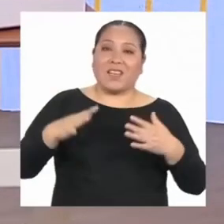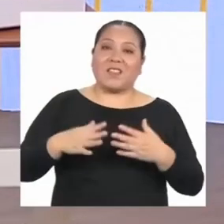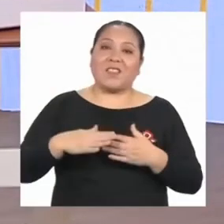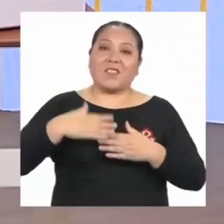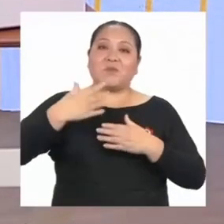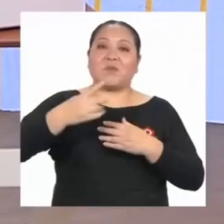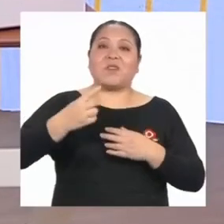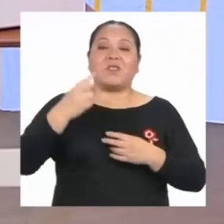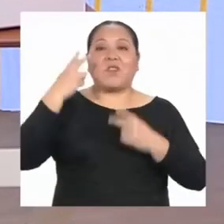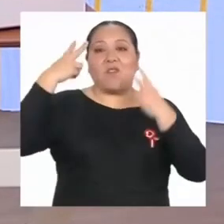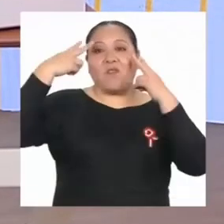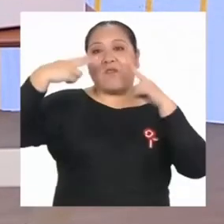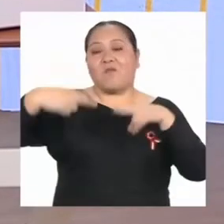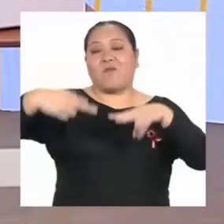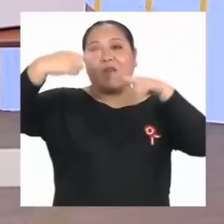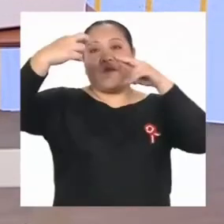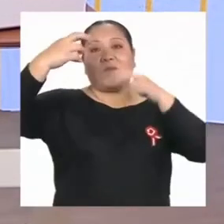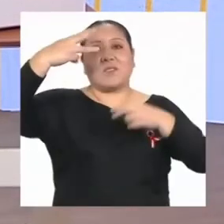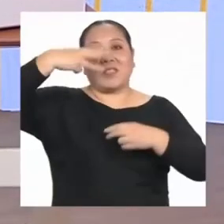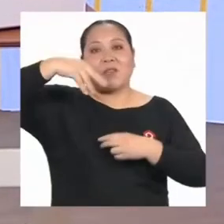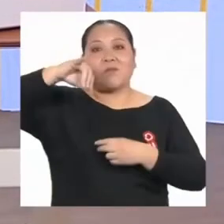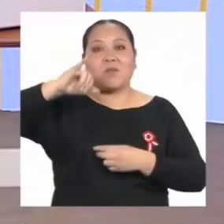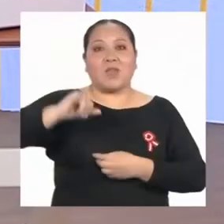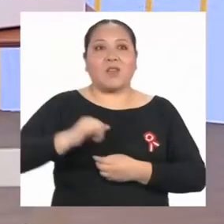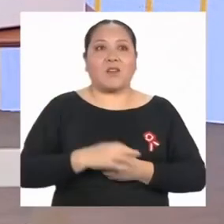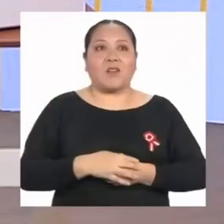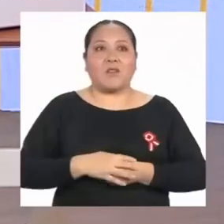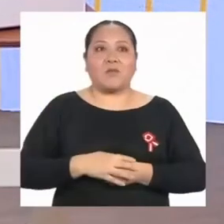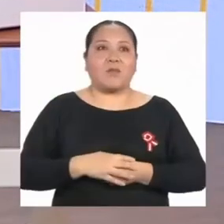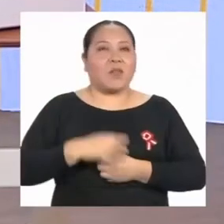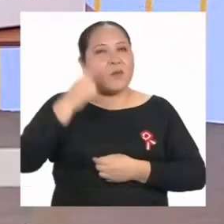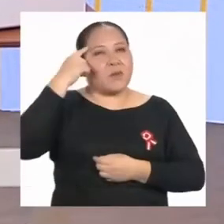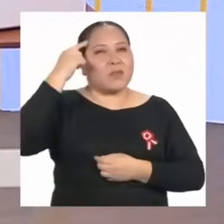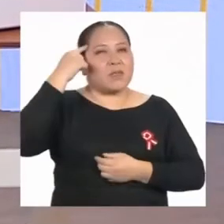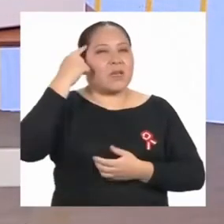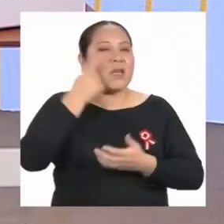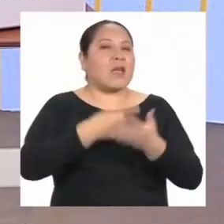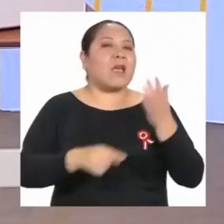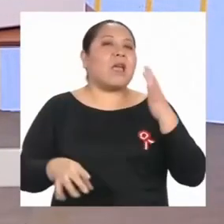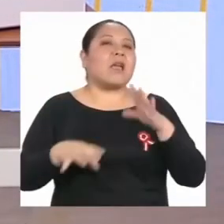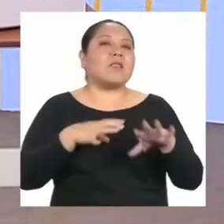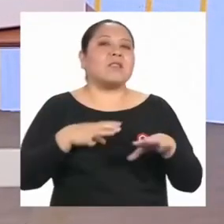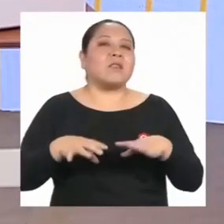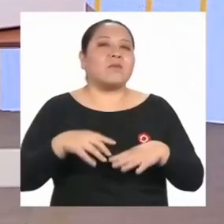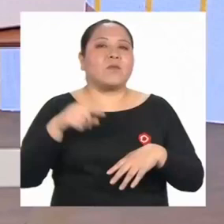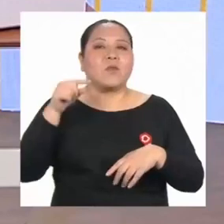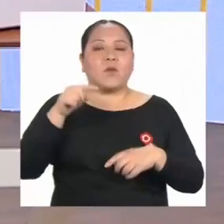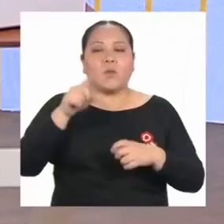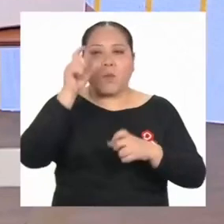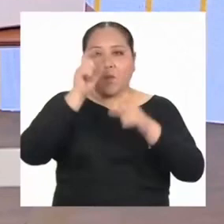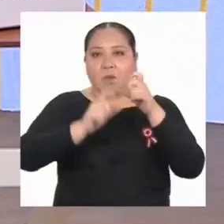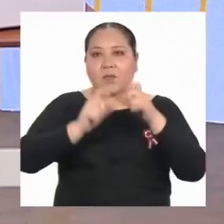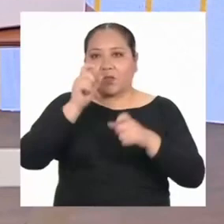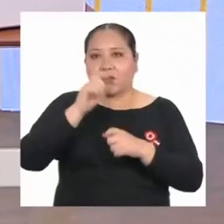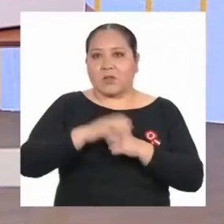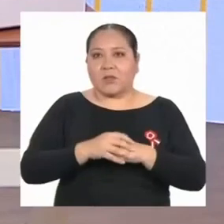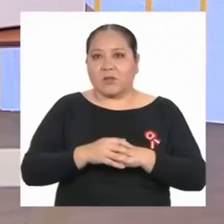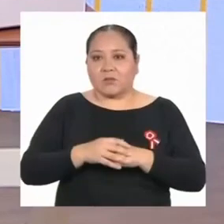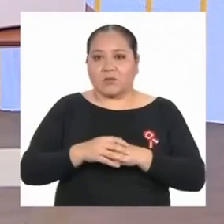el miércoles para seguir pensando qué podemos hacer como ciudadanas y ciudadanos para